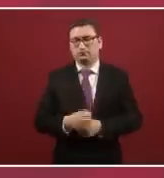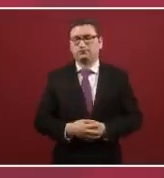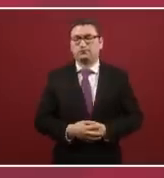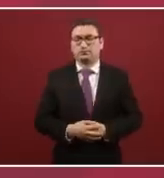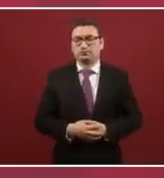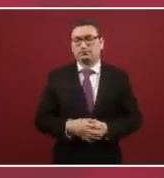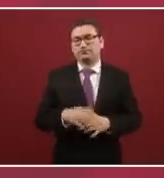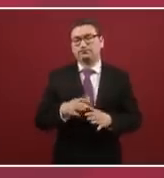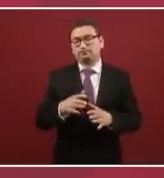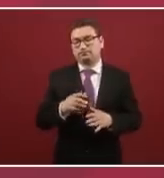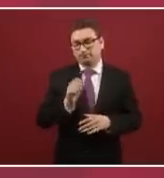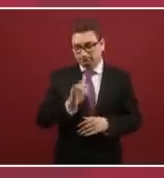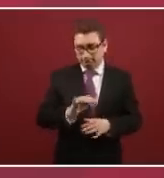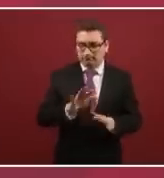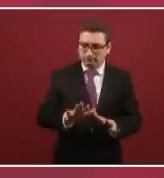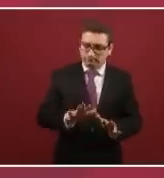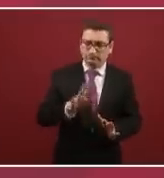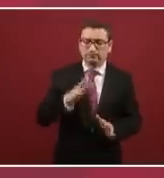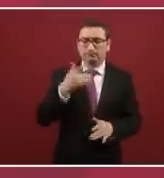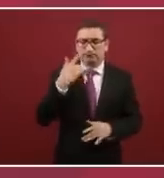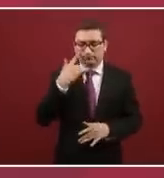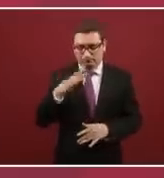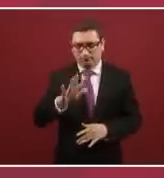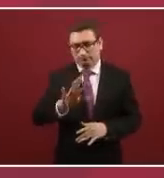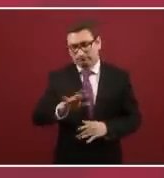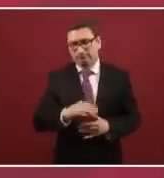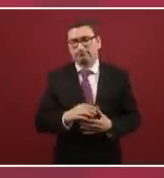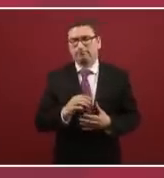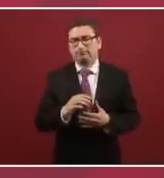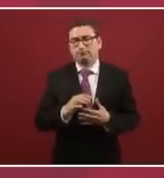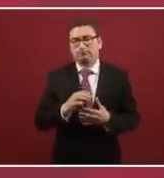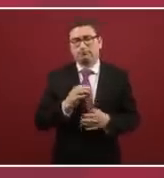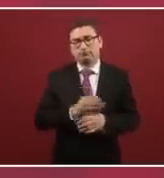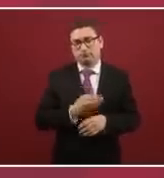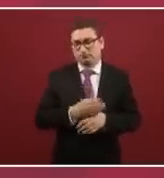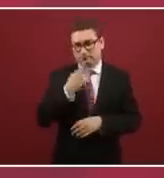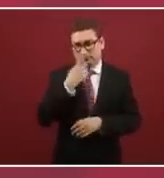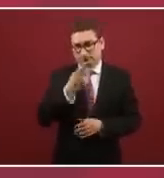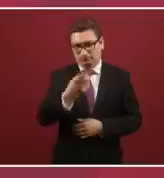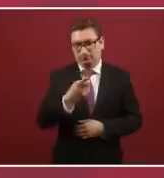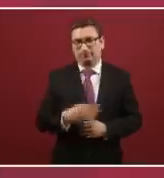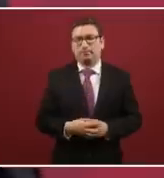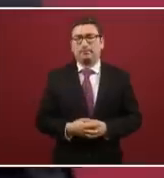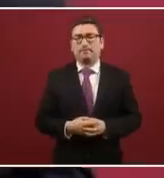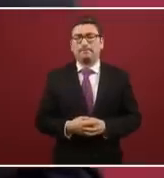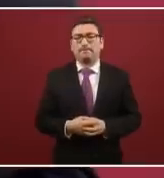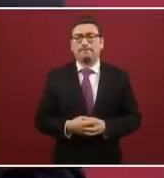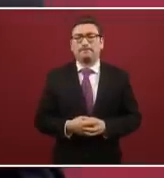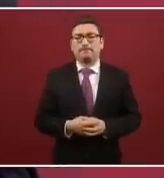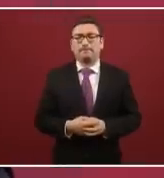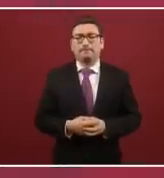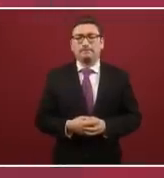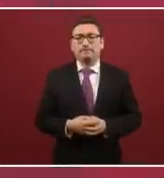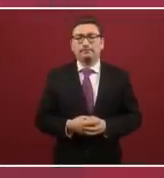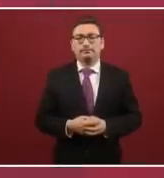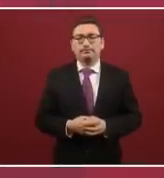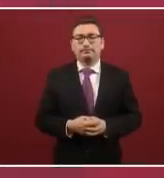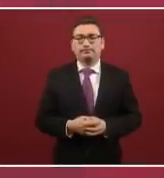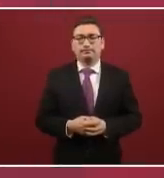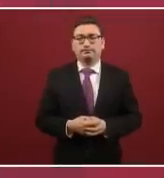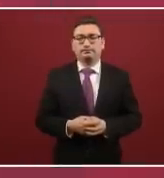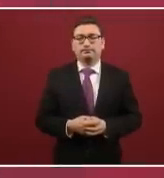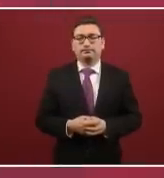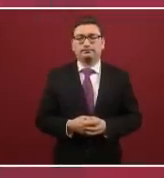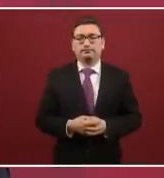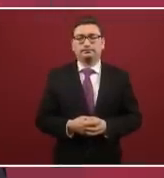habría que ver. Les voy a comentar que no estamos nosotros haciendo